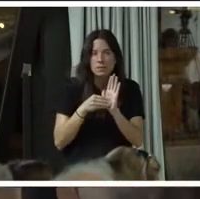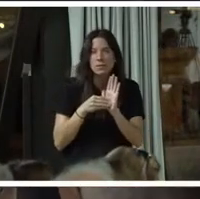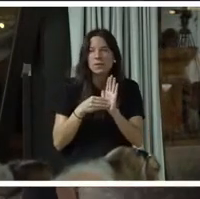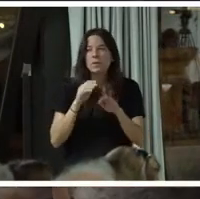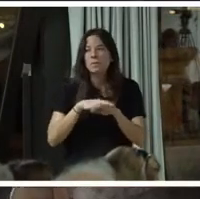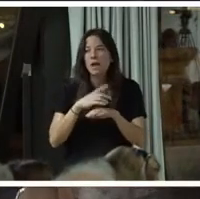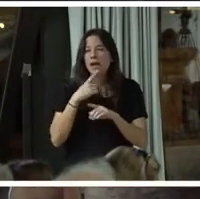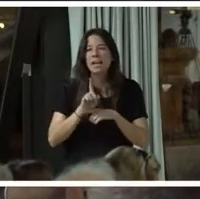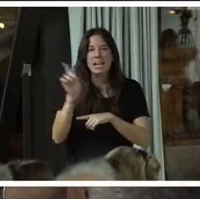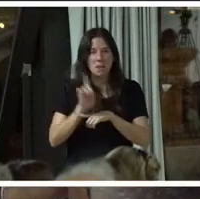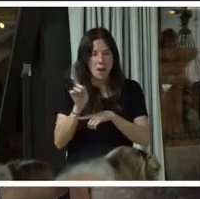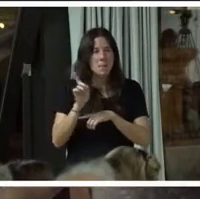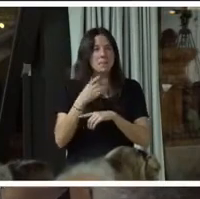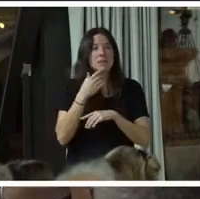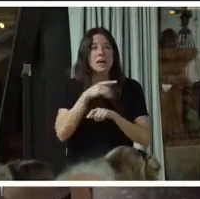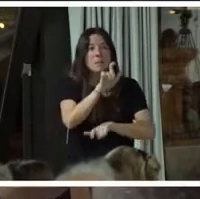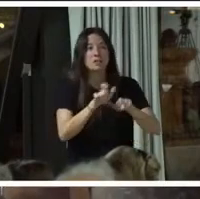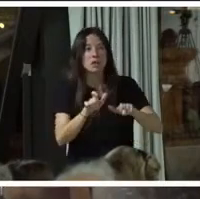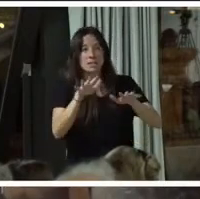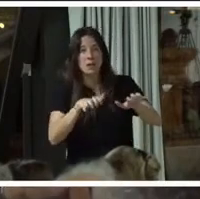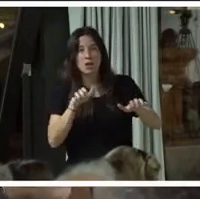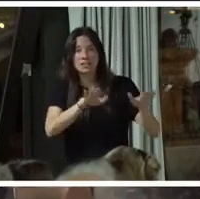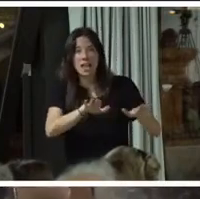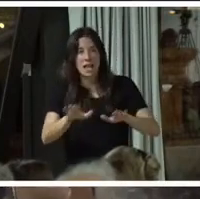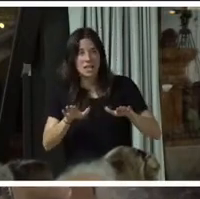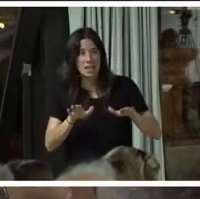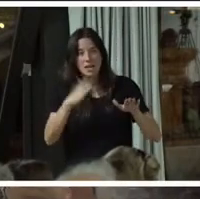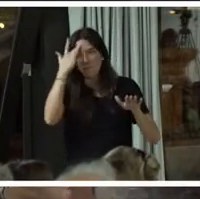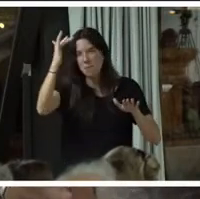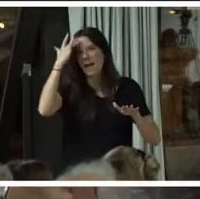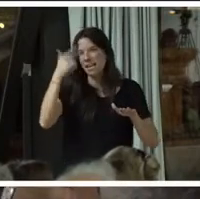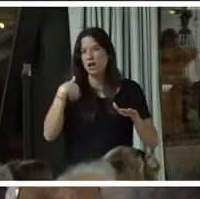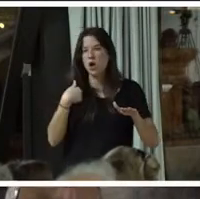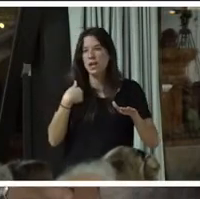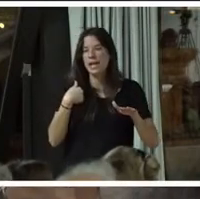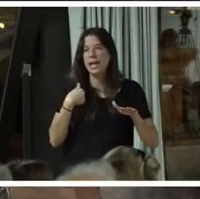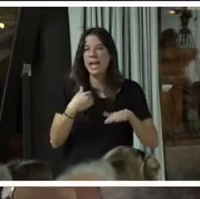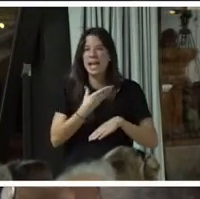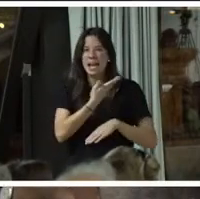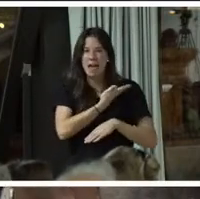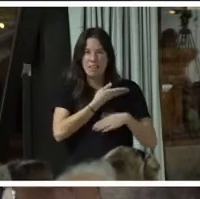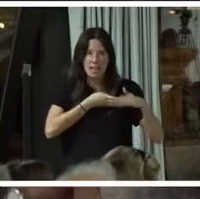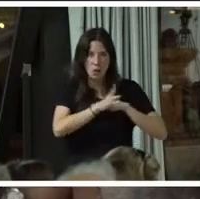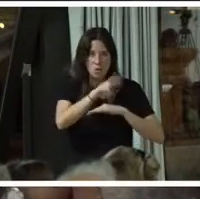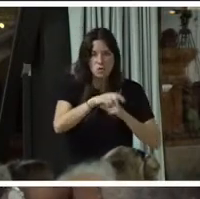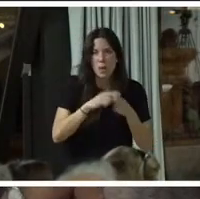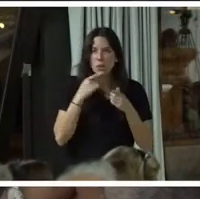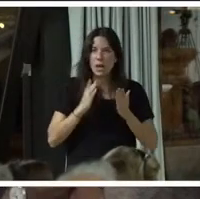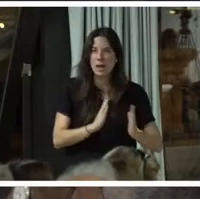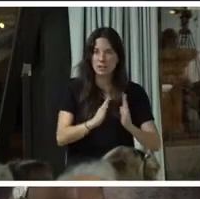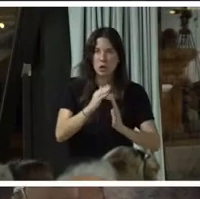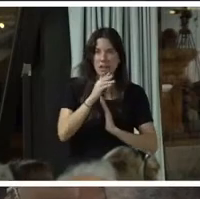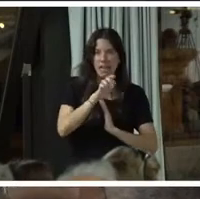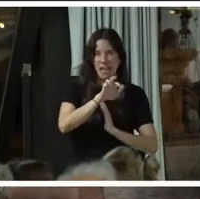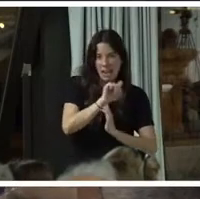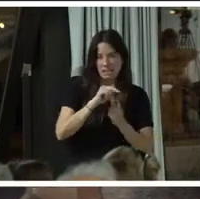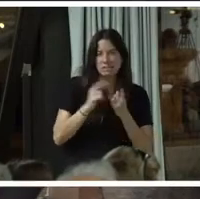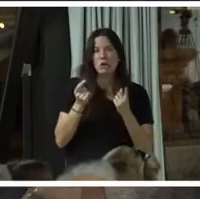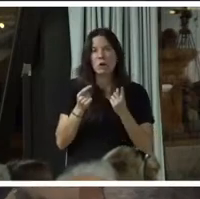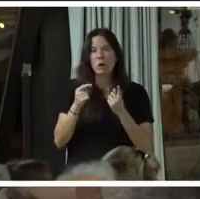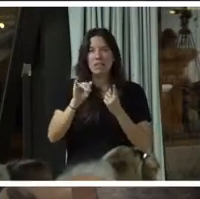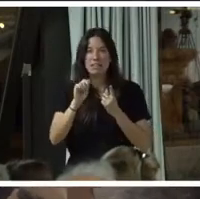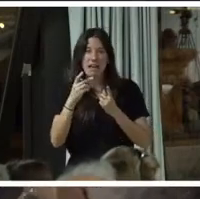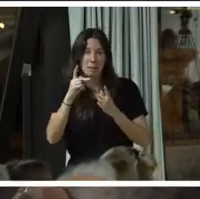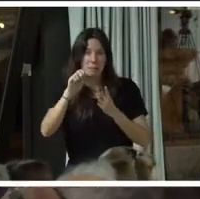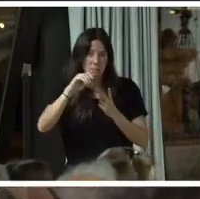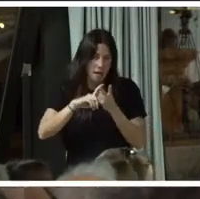mayoría de ustedes aquí presentes no han entrado nunca a gaza por por el paso de eres Ni tampoco por el paso de Rafa yo soy una de